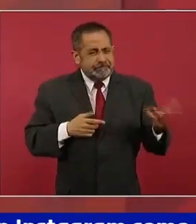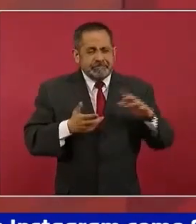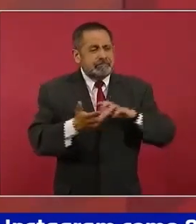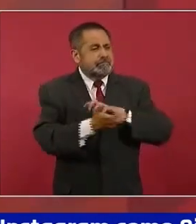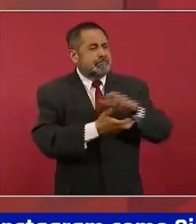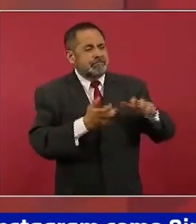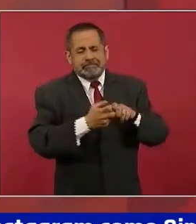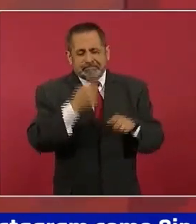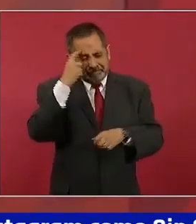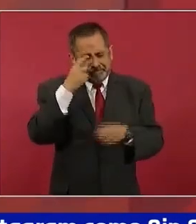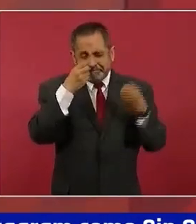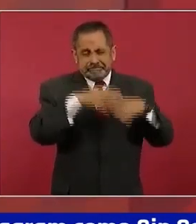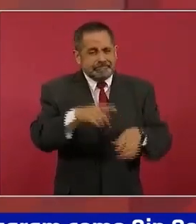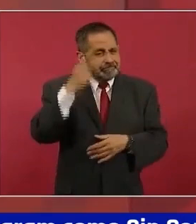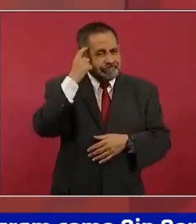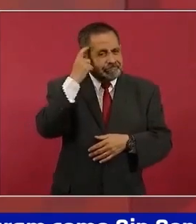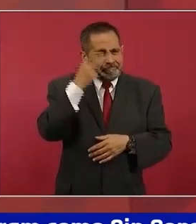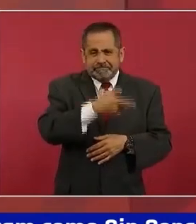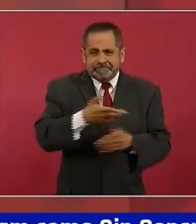descompuestos,